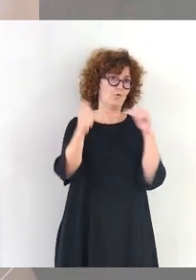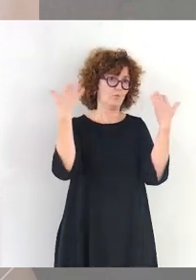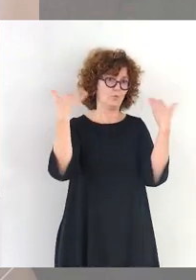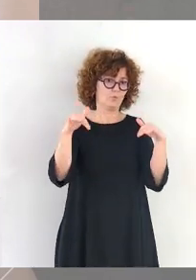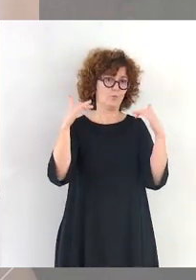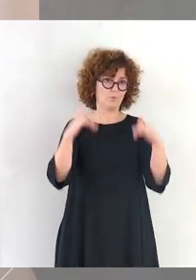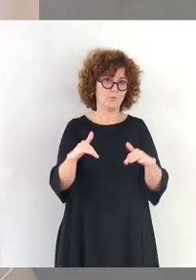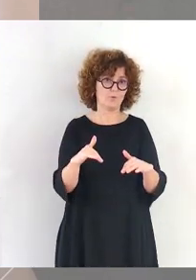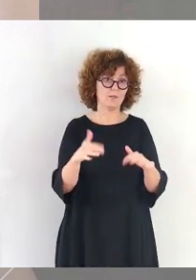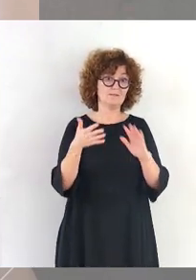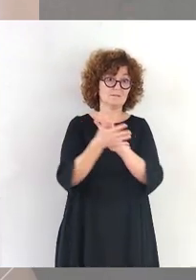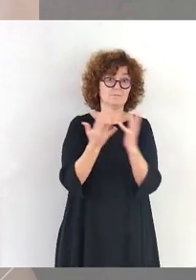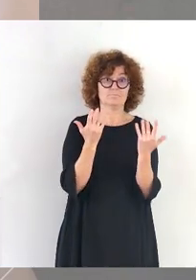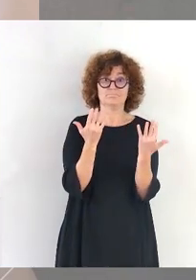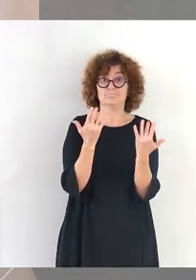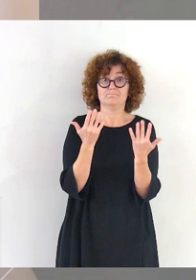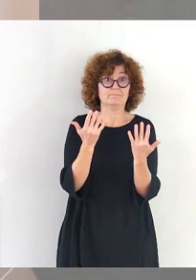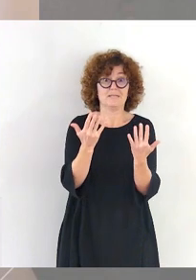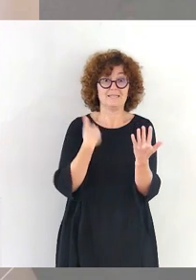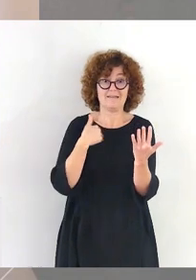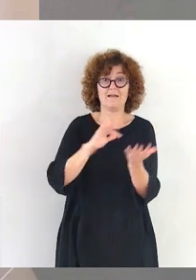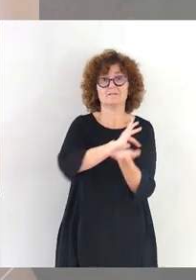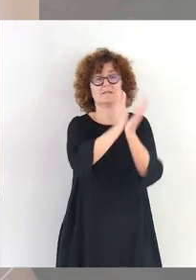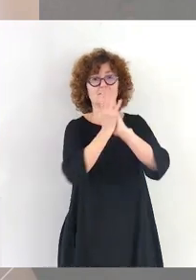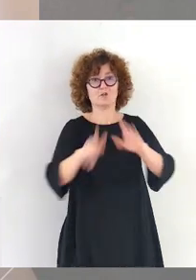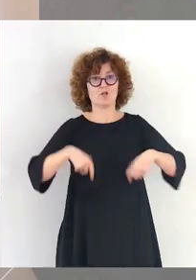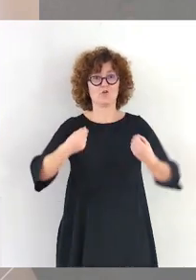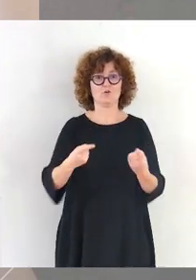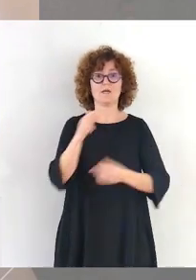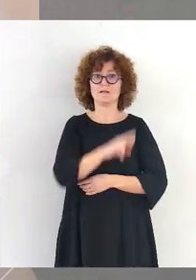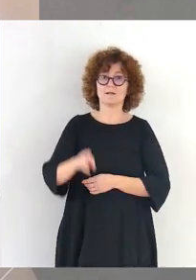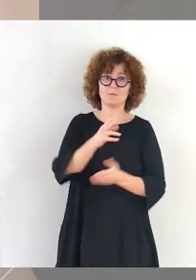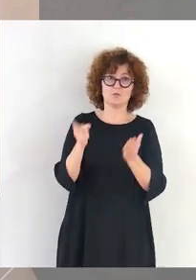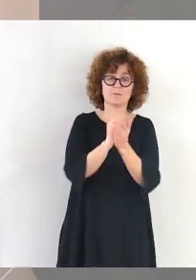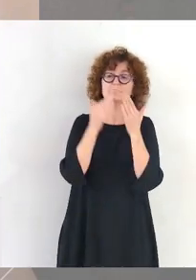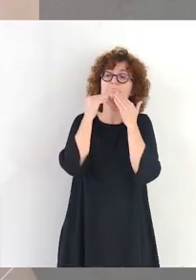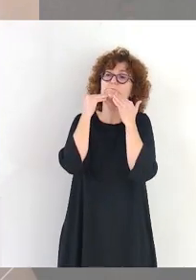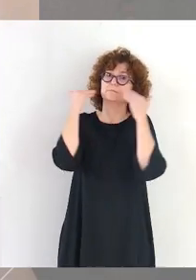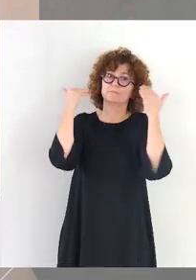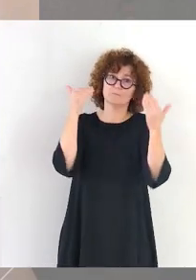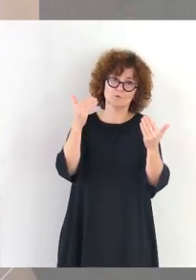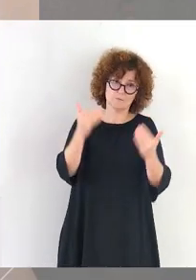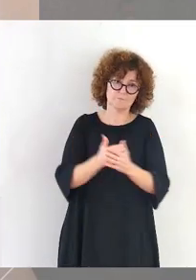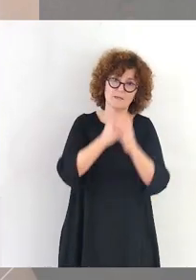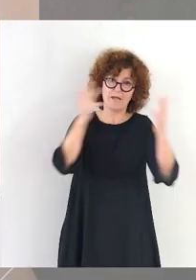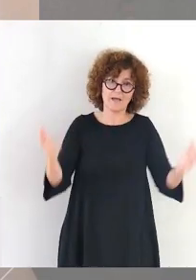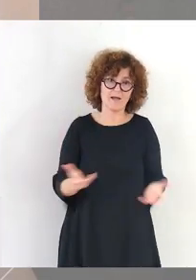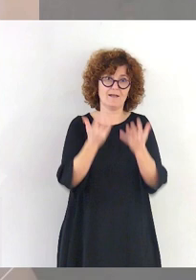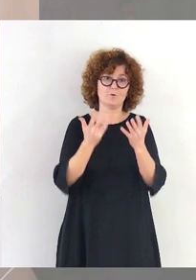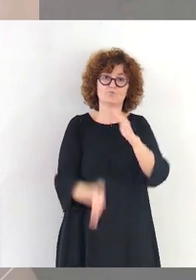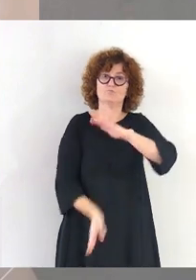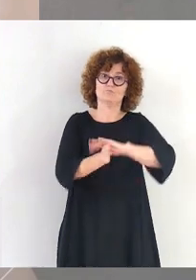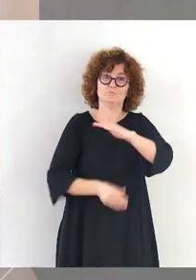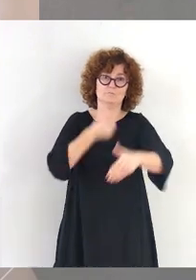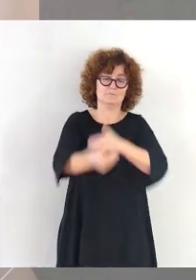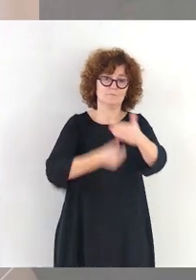otra que acelerar la transición ecológica Así que reitero muchísimas gracias mucho ánimo sigamos en el